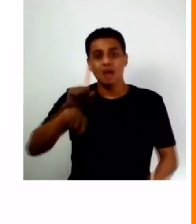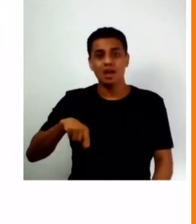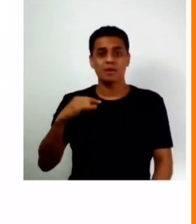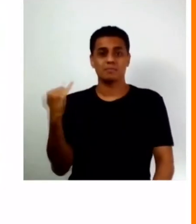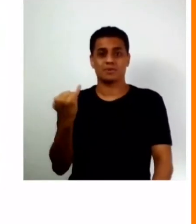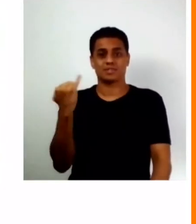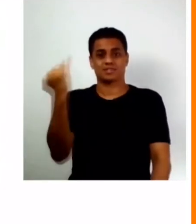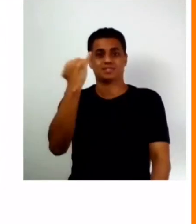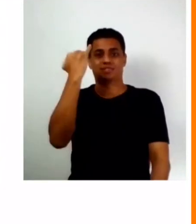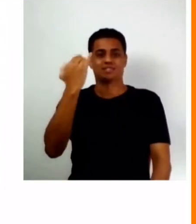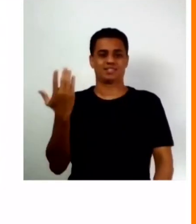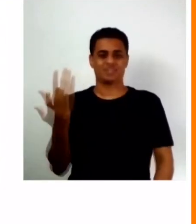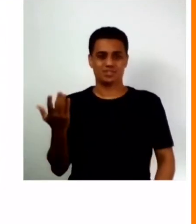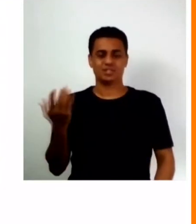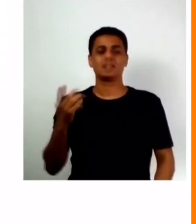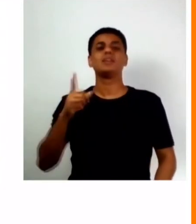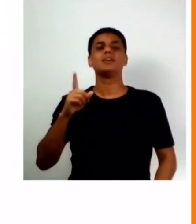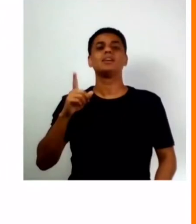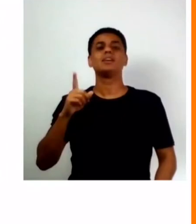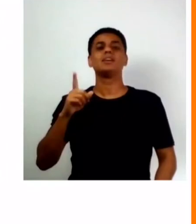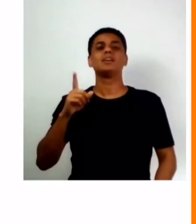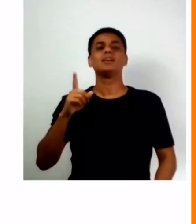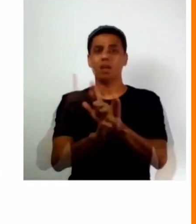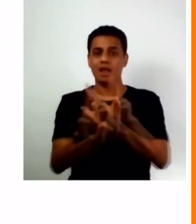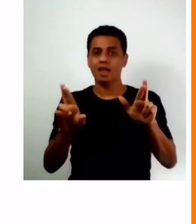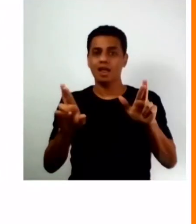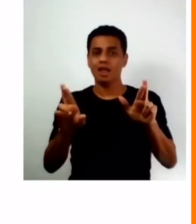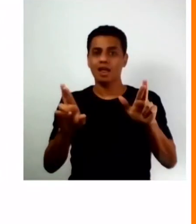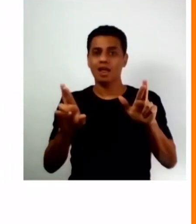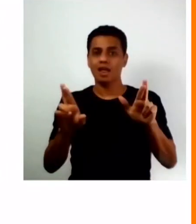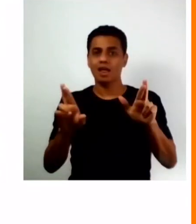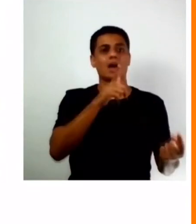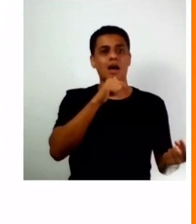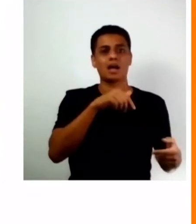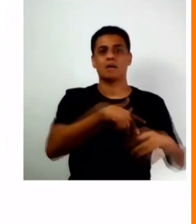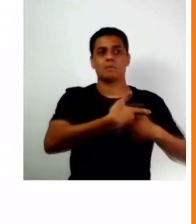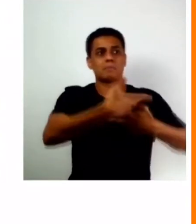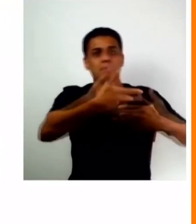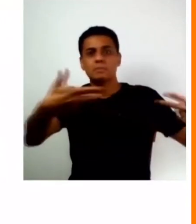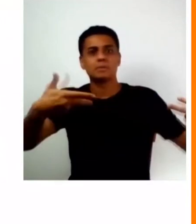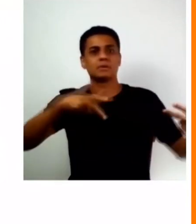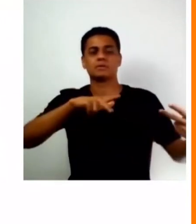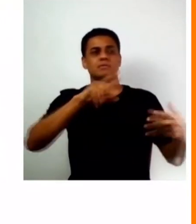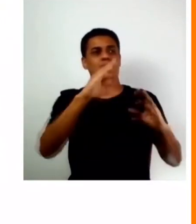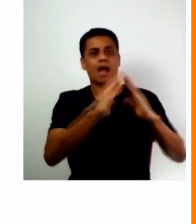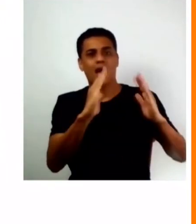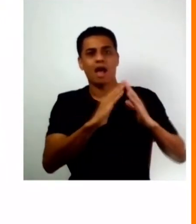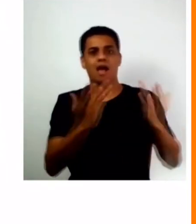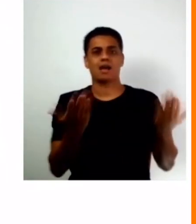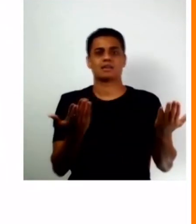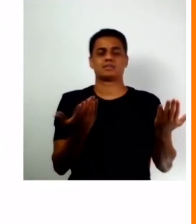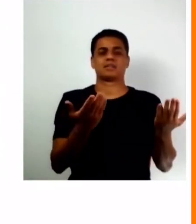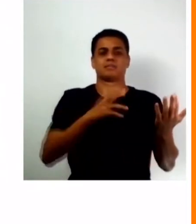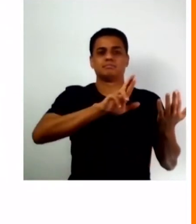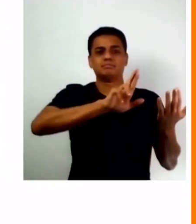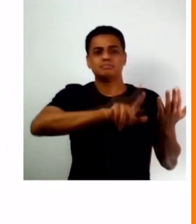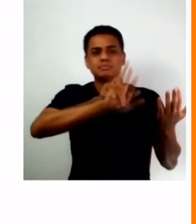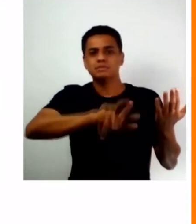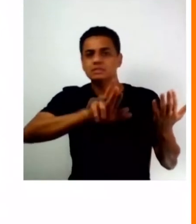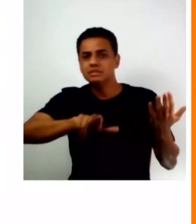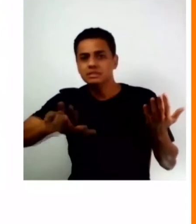relacionado tamén con temas de vivienda, de hábitat, de formas de vida que hoxe en día están afectando a moita